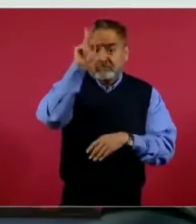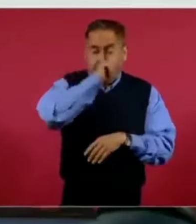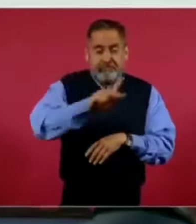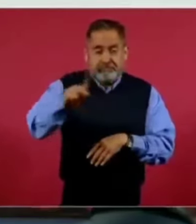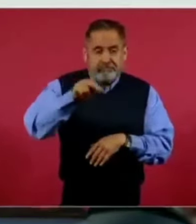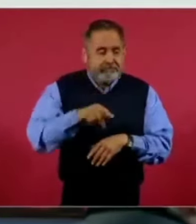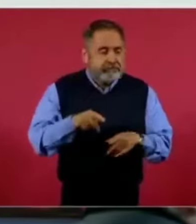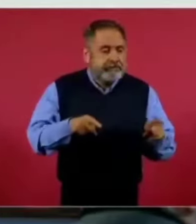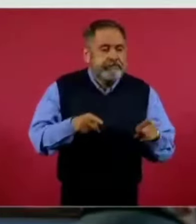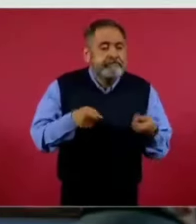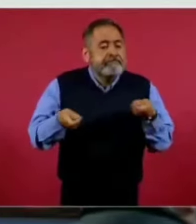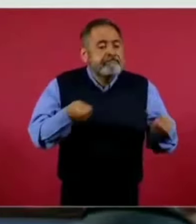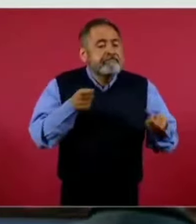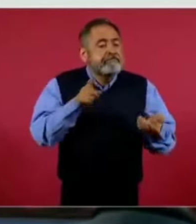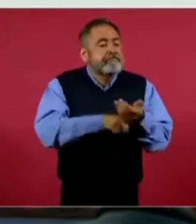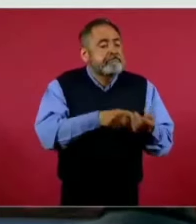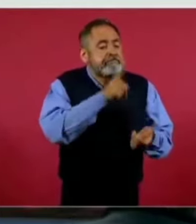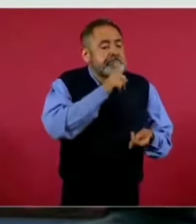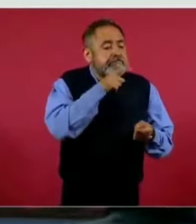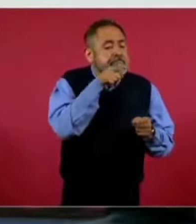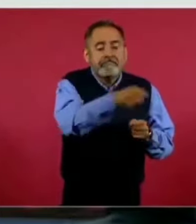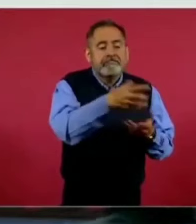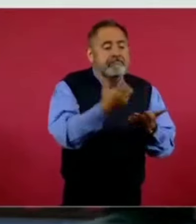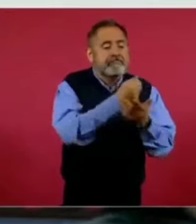pero como lo tenían este